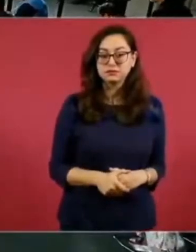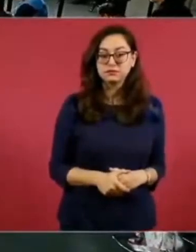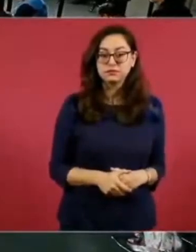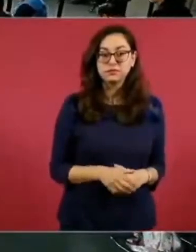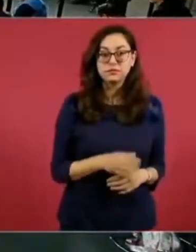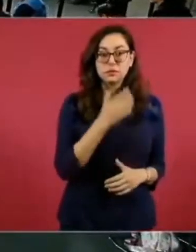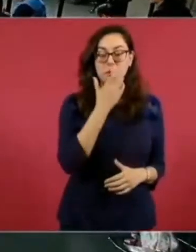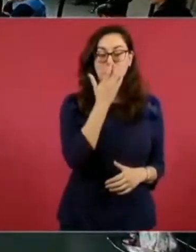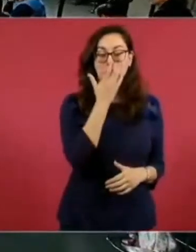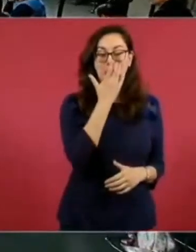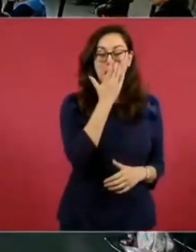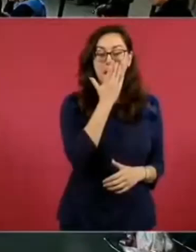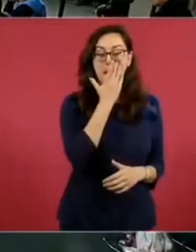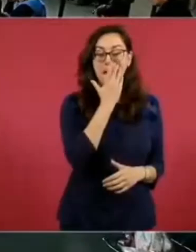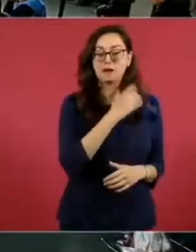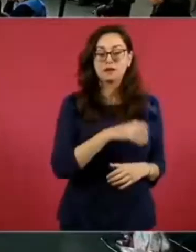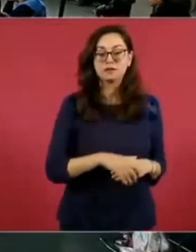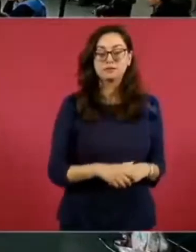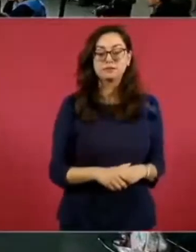si ustedes ven